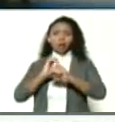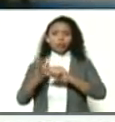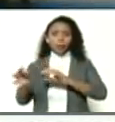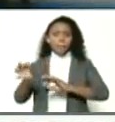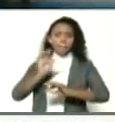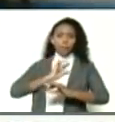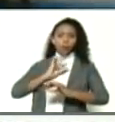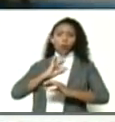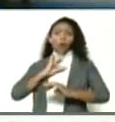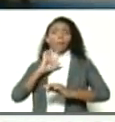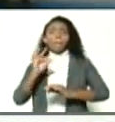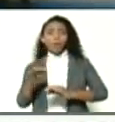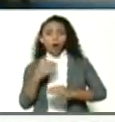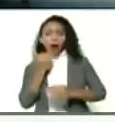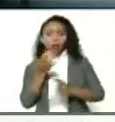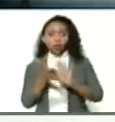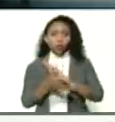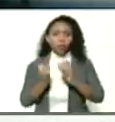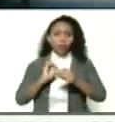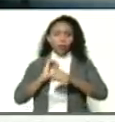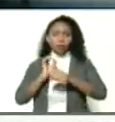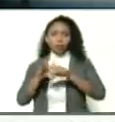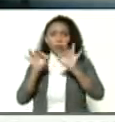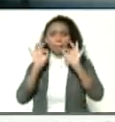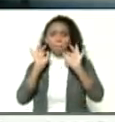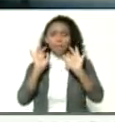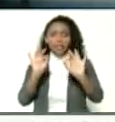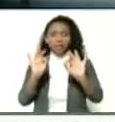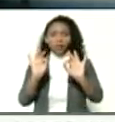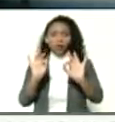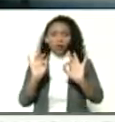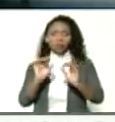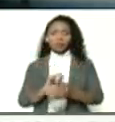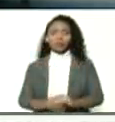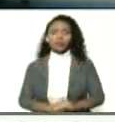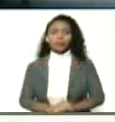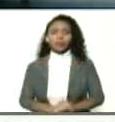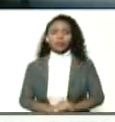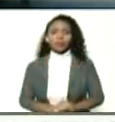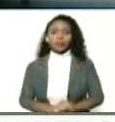contagio, en este caso específico, del COVID-19.